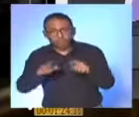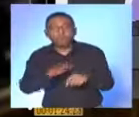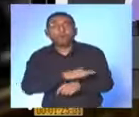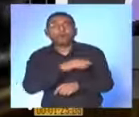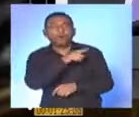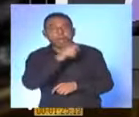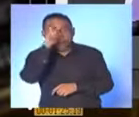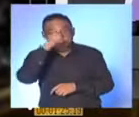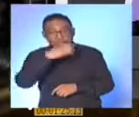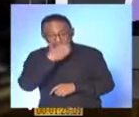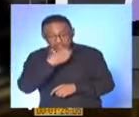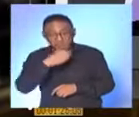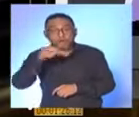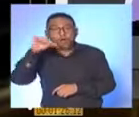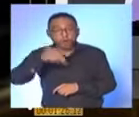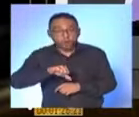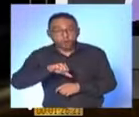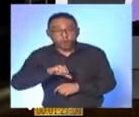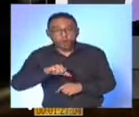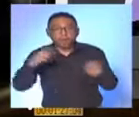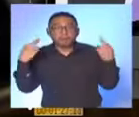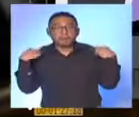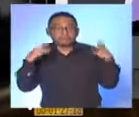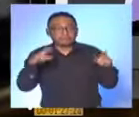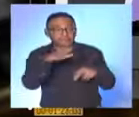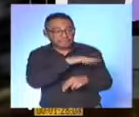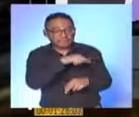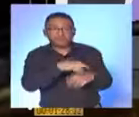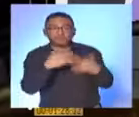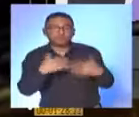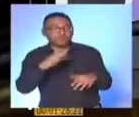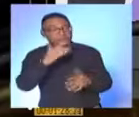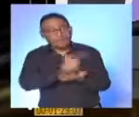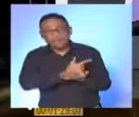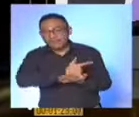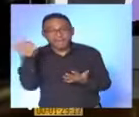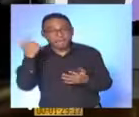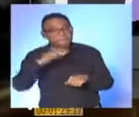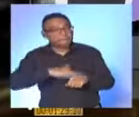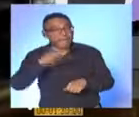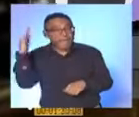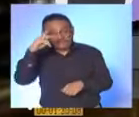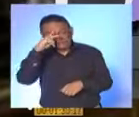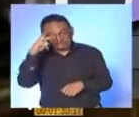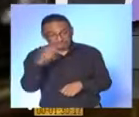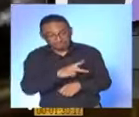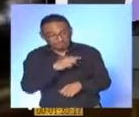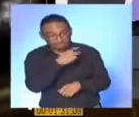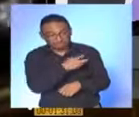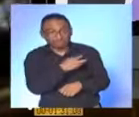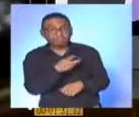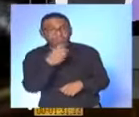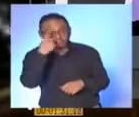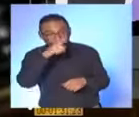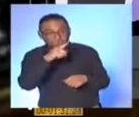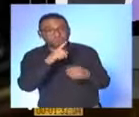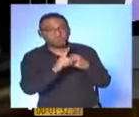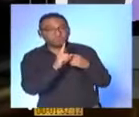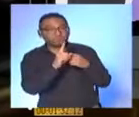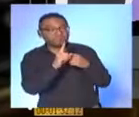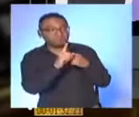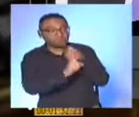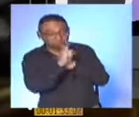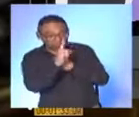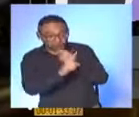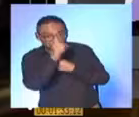Cárdenas hoy representa uno de los retos más graves en el manejo de la epidemia. Tiene